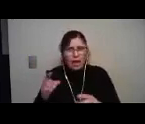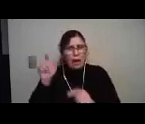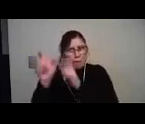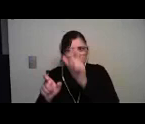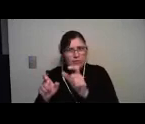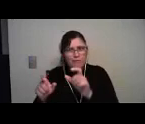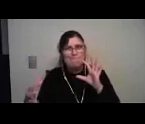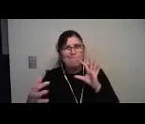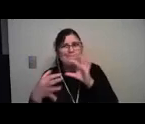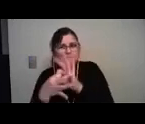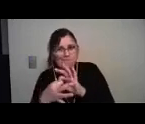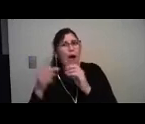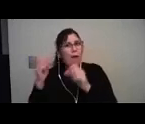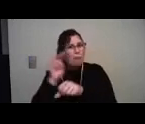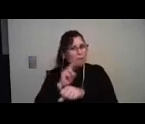¿ya?